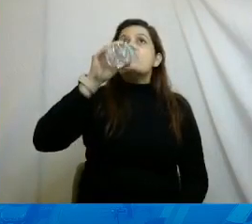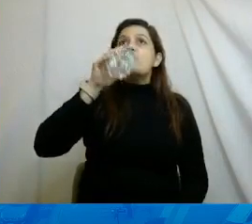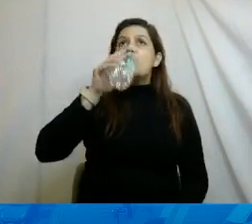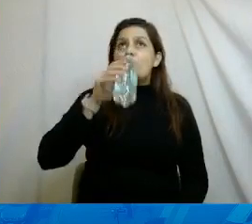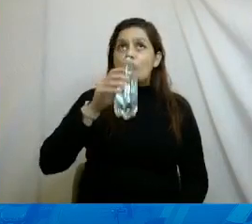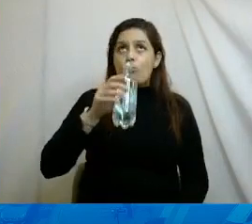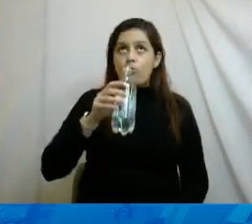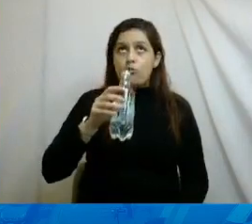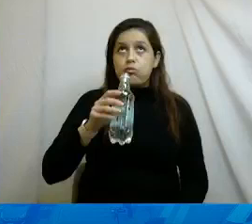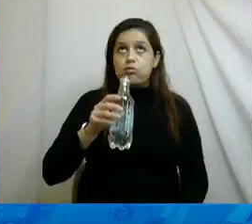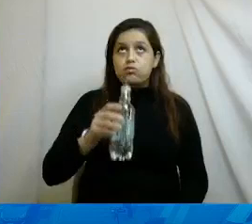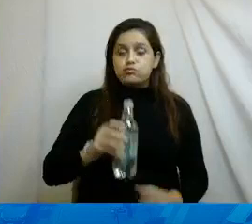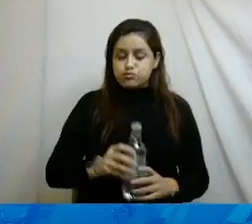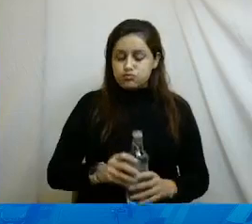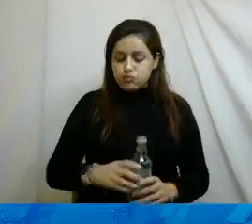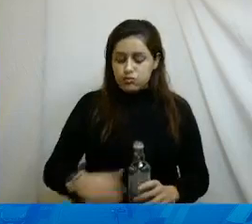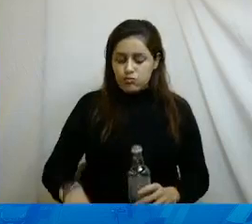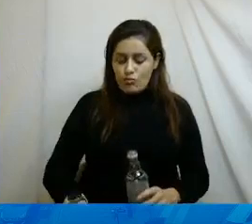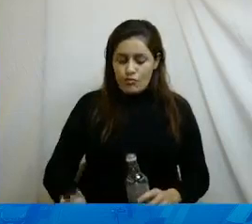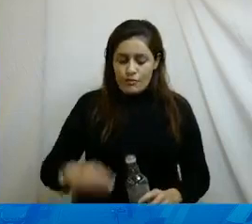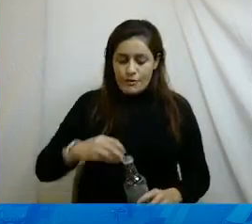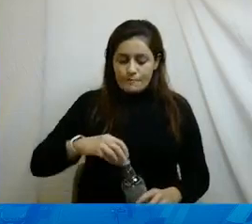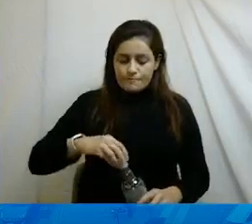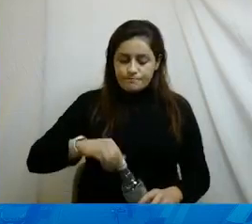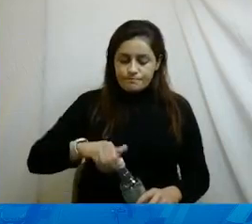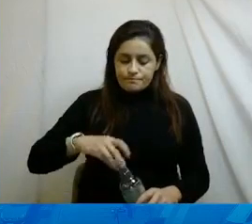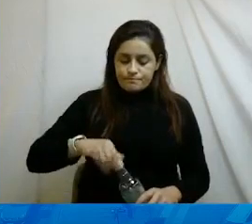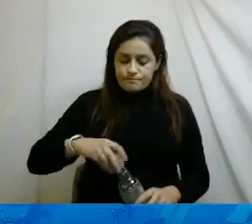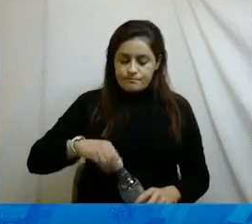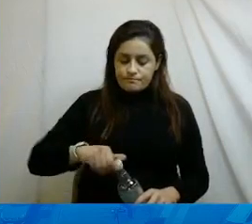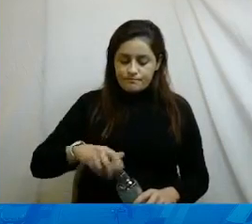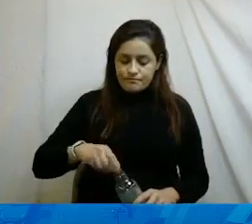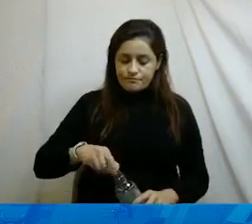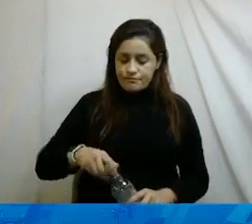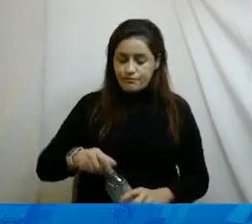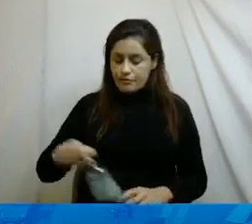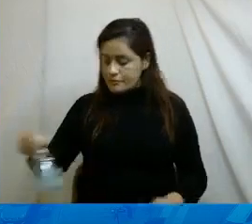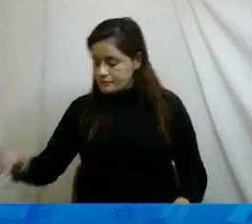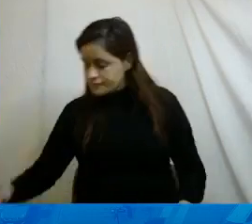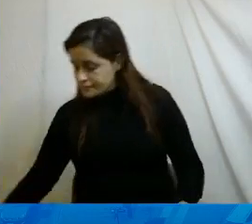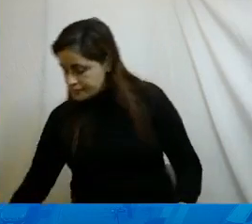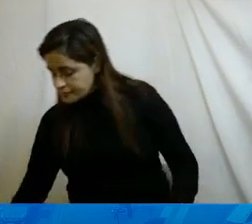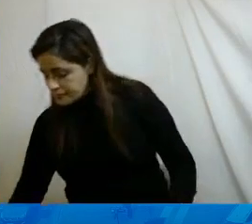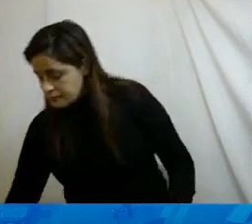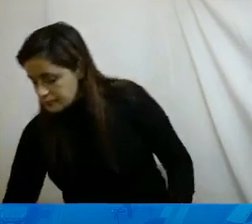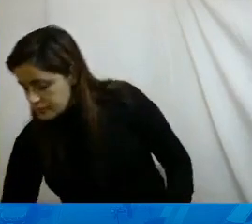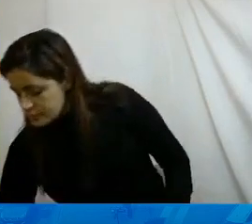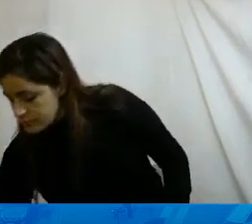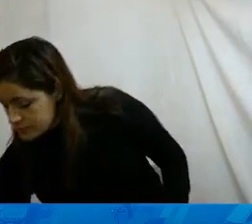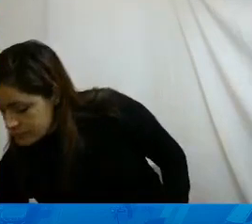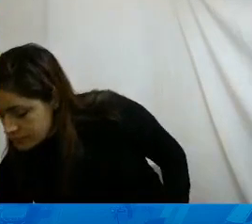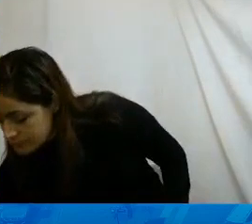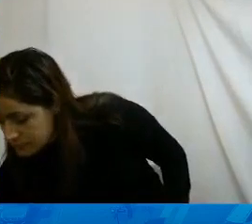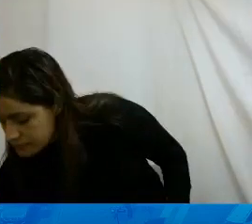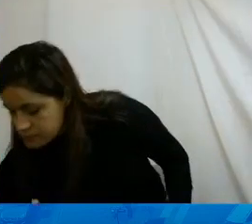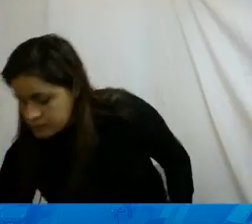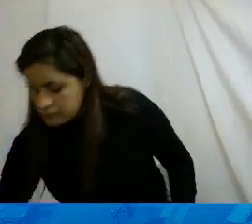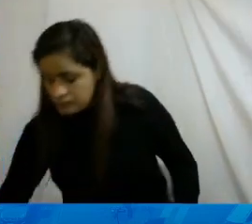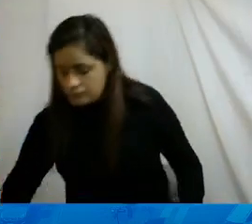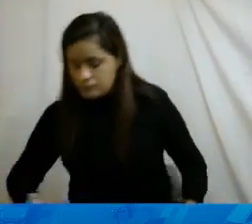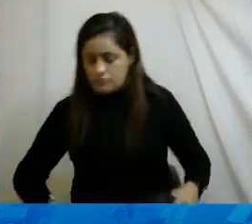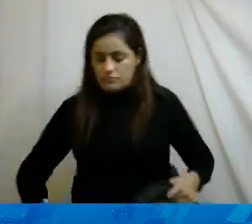Pareciera ser que el principal problema, yo escuché atentamente aquí al concejal y a usted,